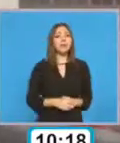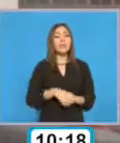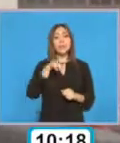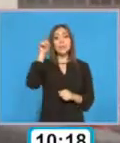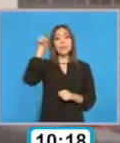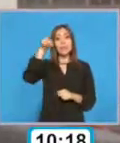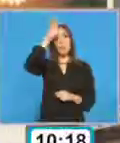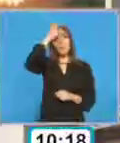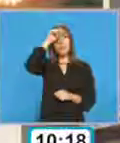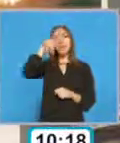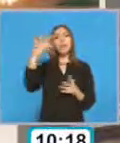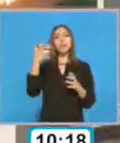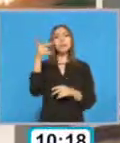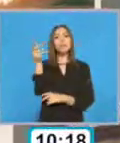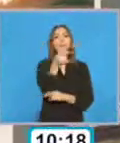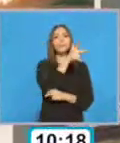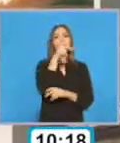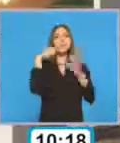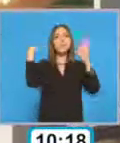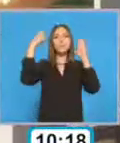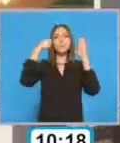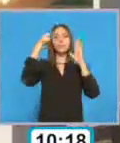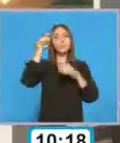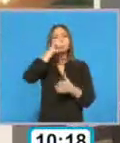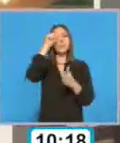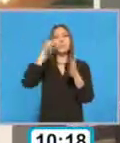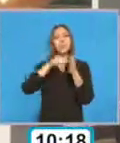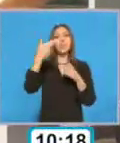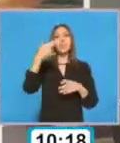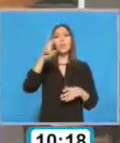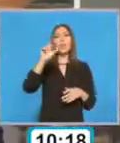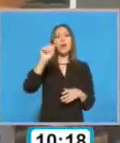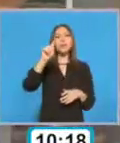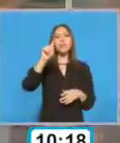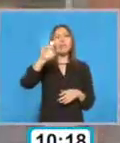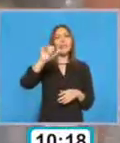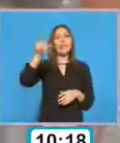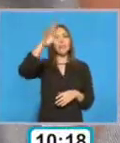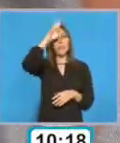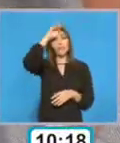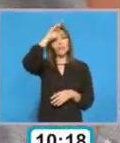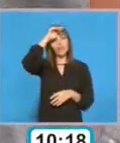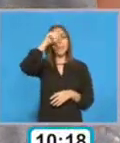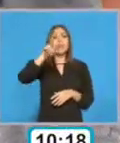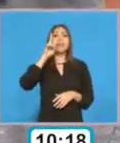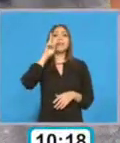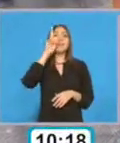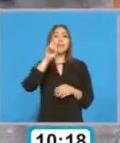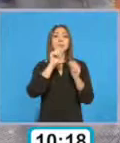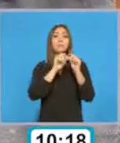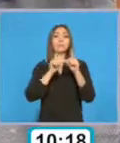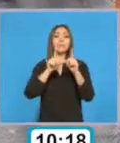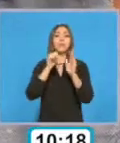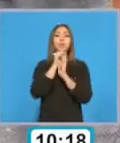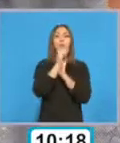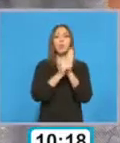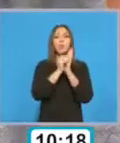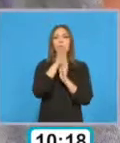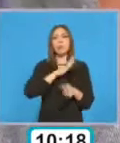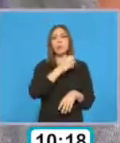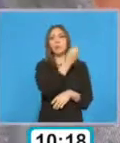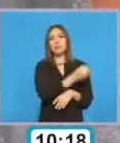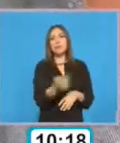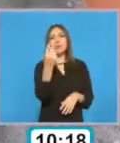Conecto, el ¿no? video, el video de Conecto lo hicimos en Monterrey, en la Huasteca. Si no lo han checado, lo pueden checar. Ahí está en YouTube, están todos mis videos. Hay 25